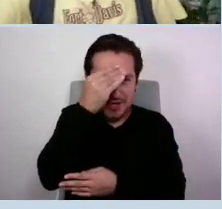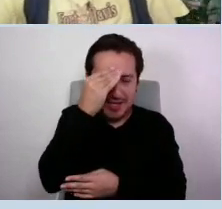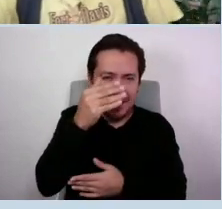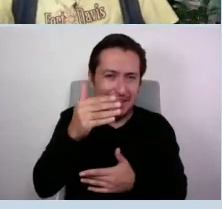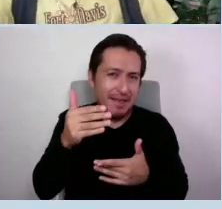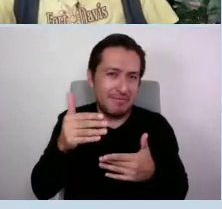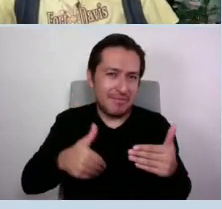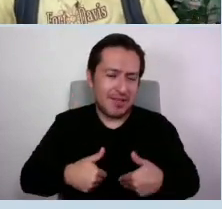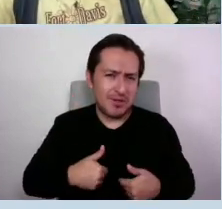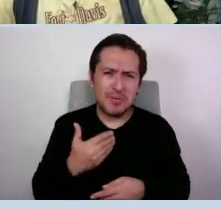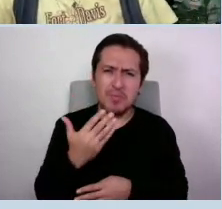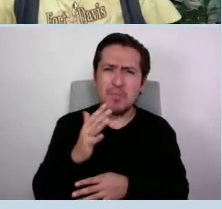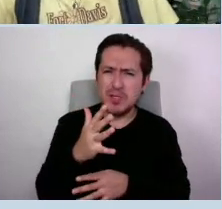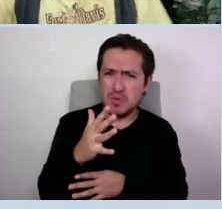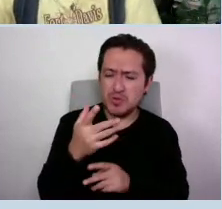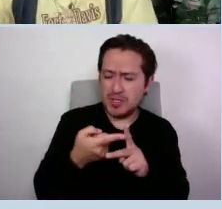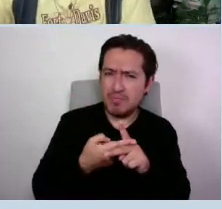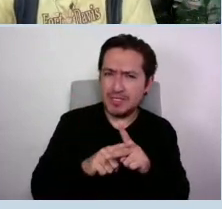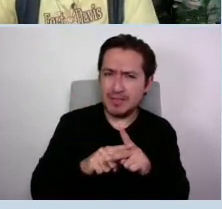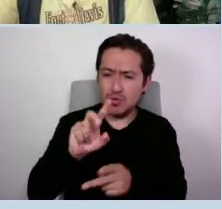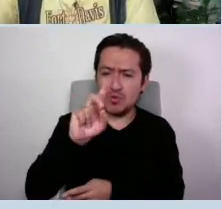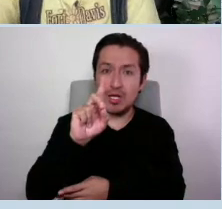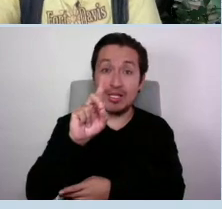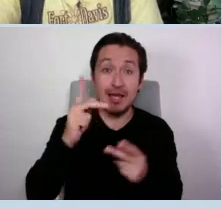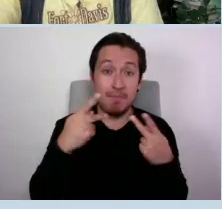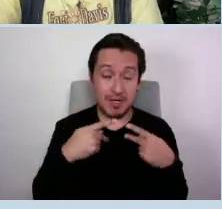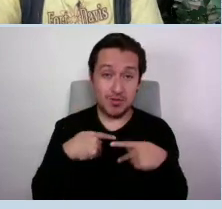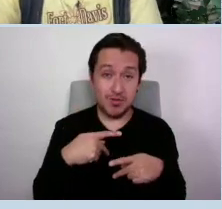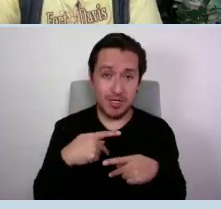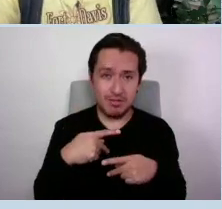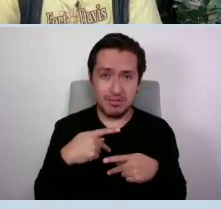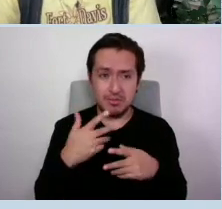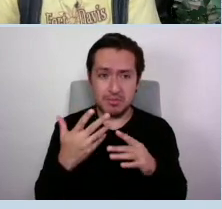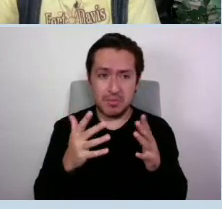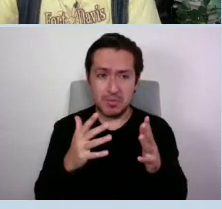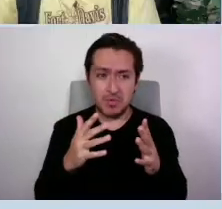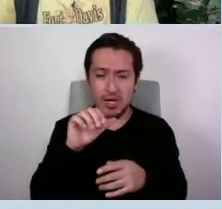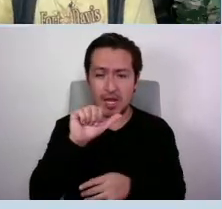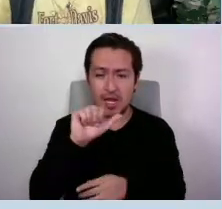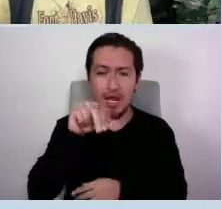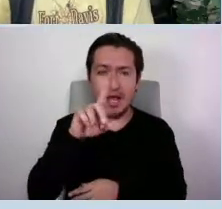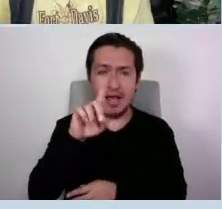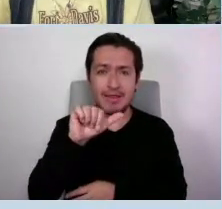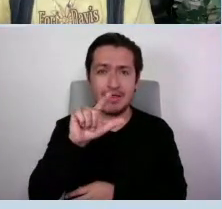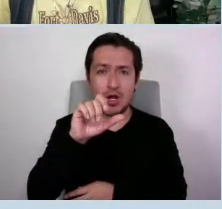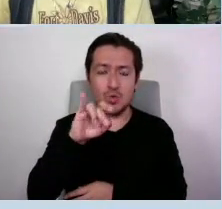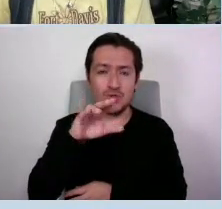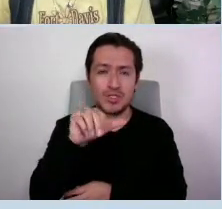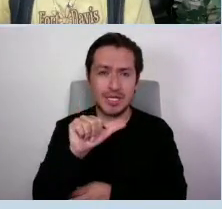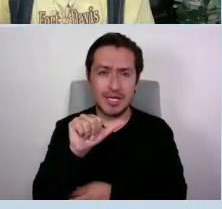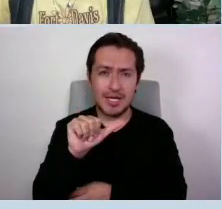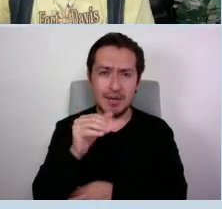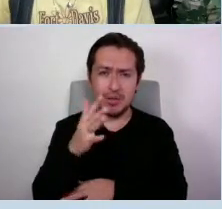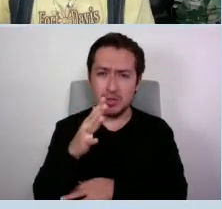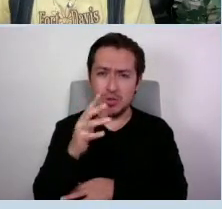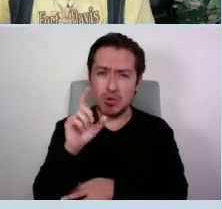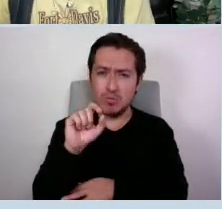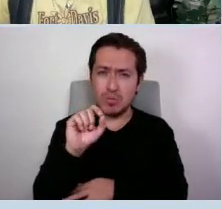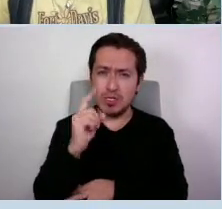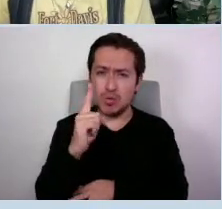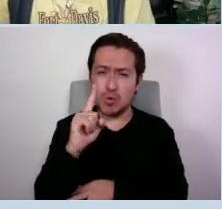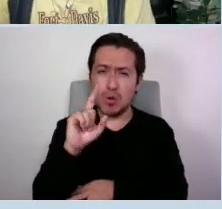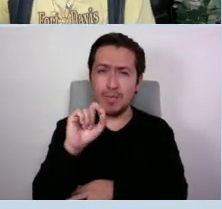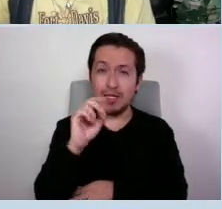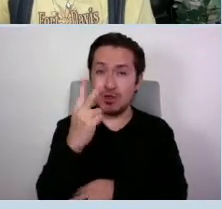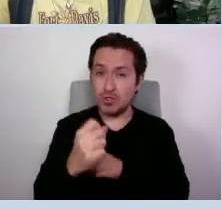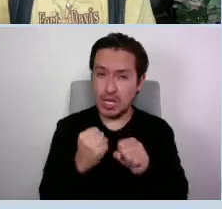y había desde las más jóvenes des ese entonces Que éramos Andalucía Y yo que teníamos 21 22 y